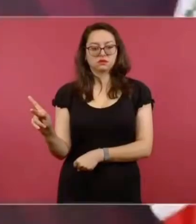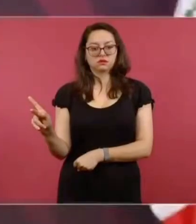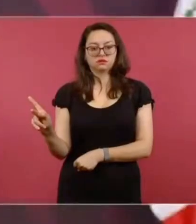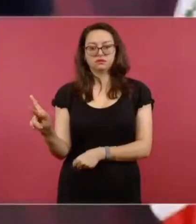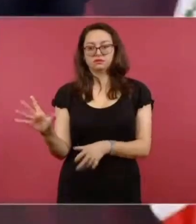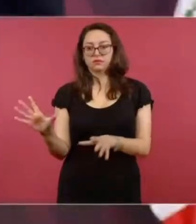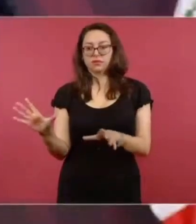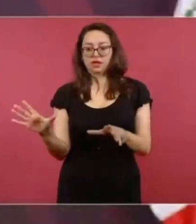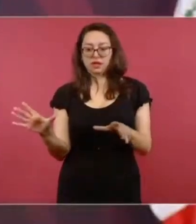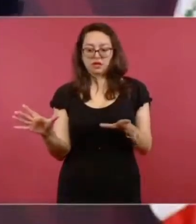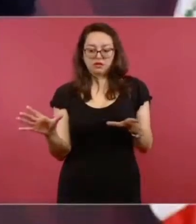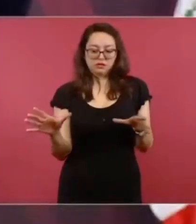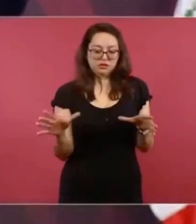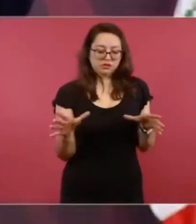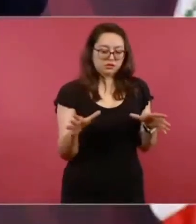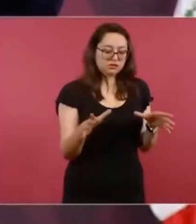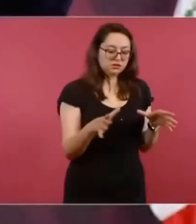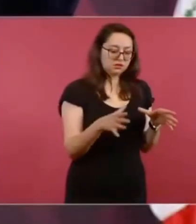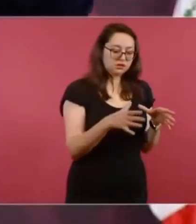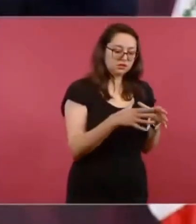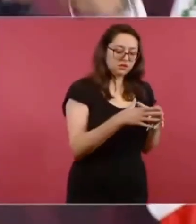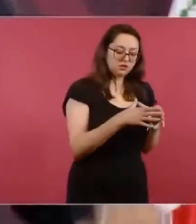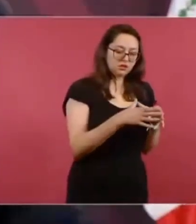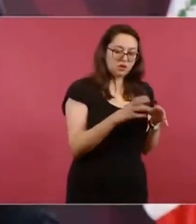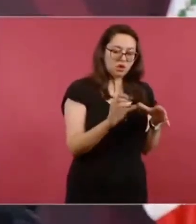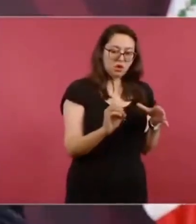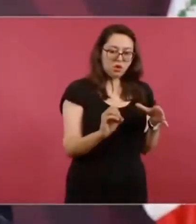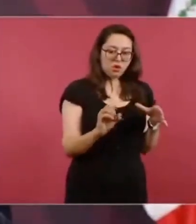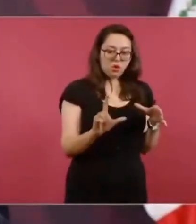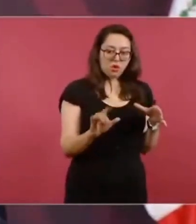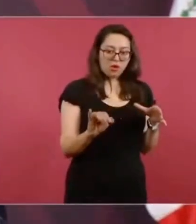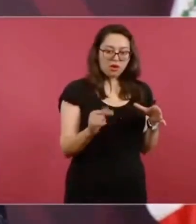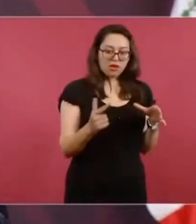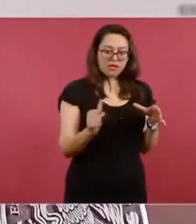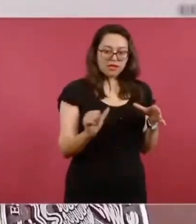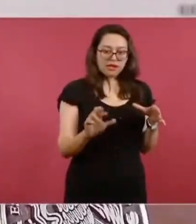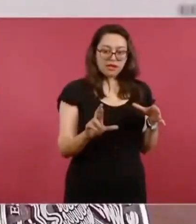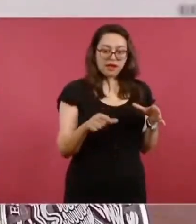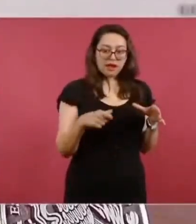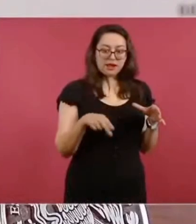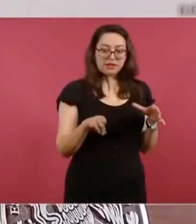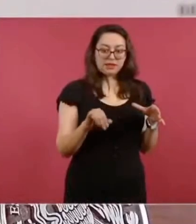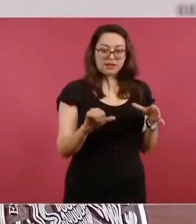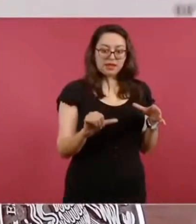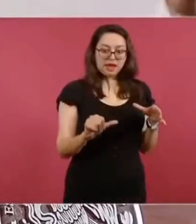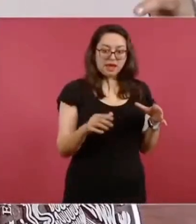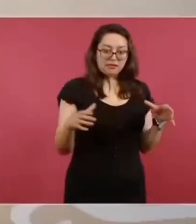no como la oligarquía, que es en beneficio de una minoría. La democracia es